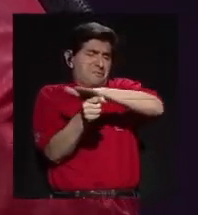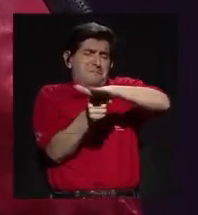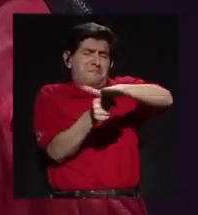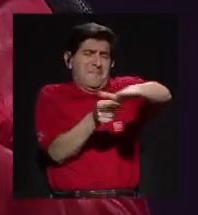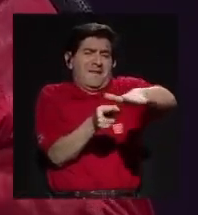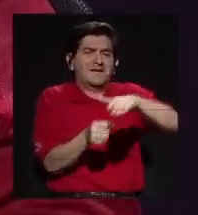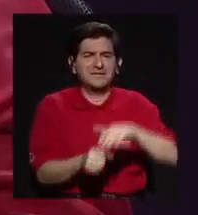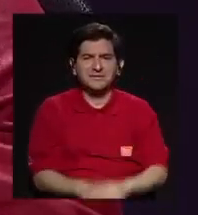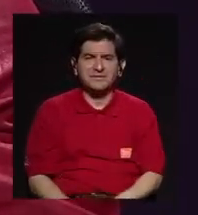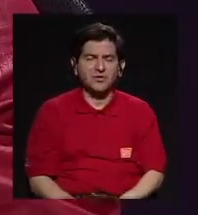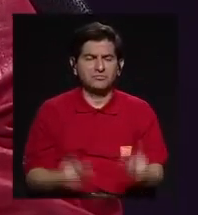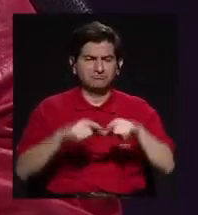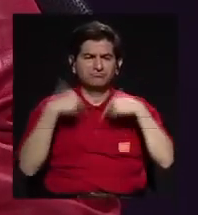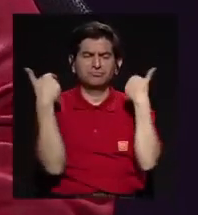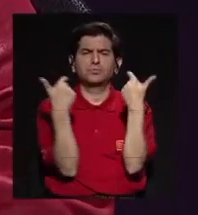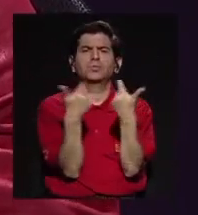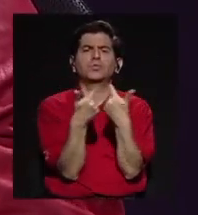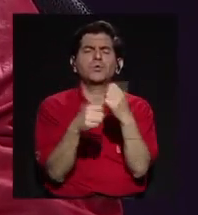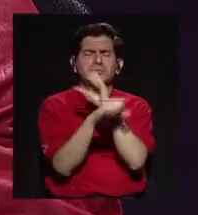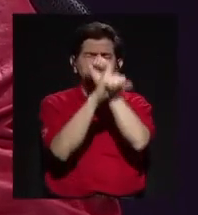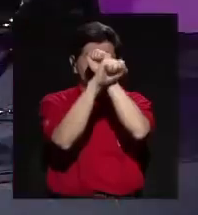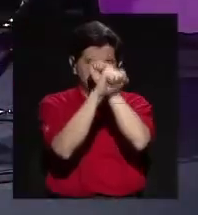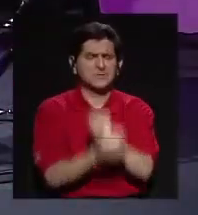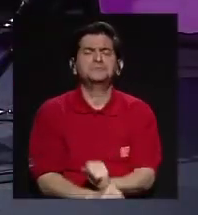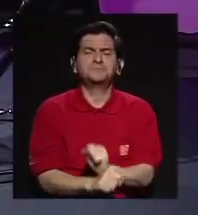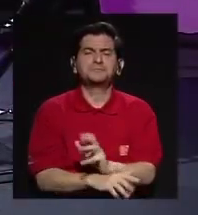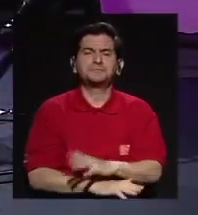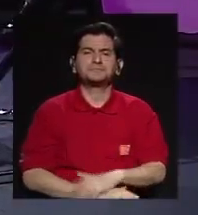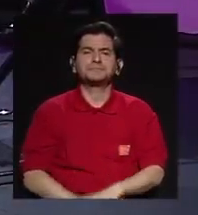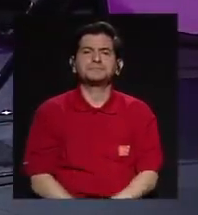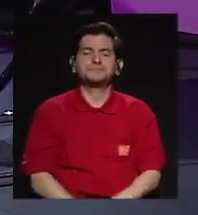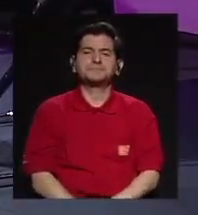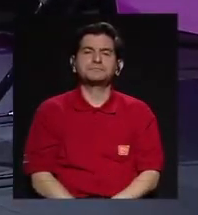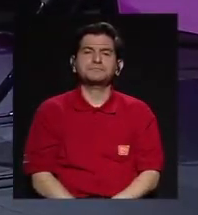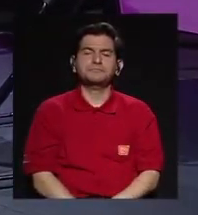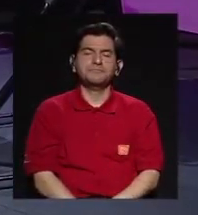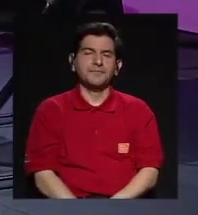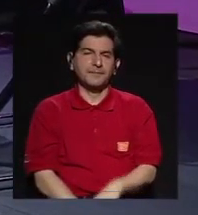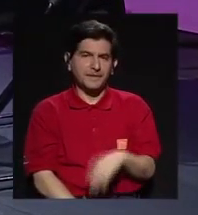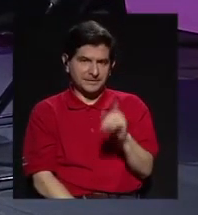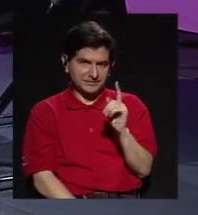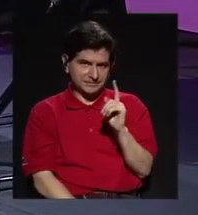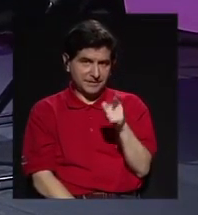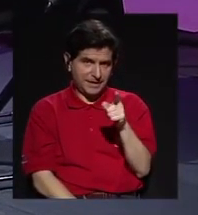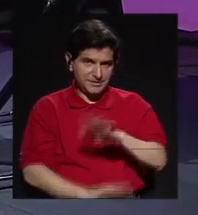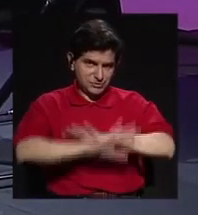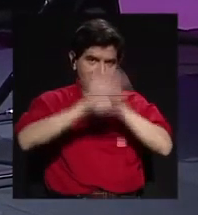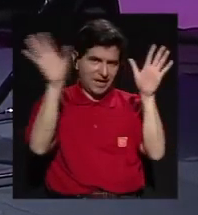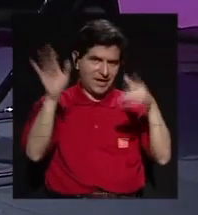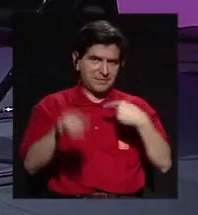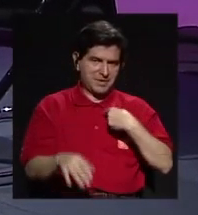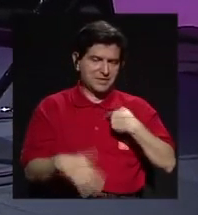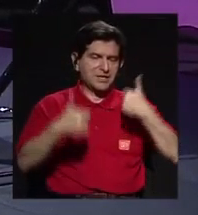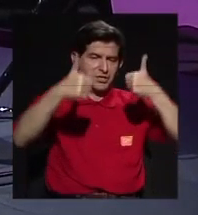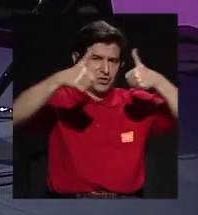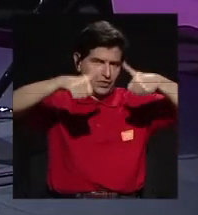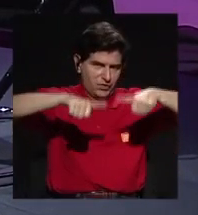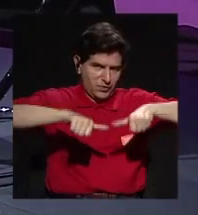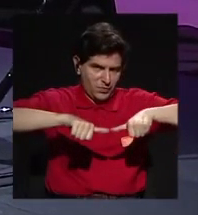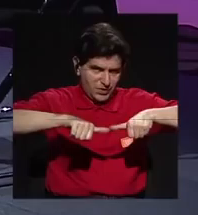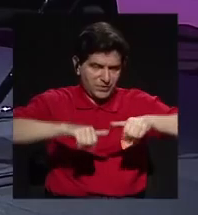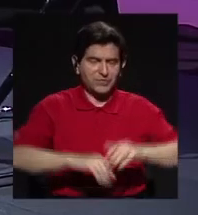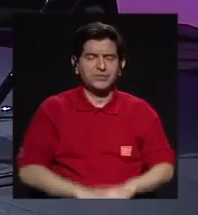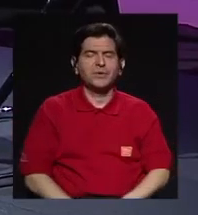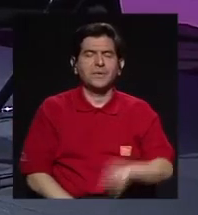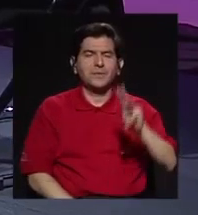de fuerzas conservadoras, básicamente. Sí, sobre eso, bueno, claramente yo voy a coincidir